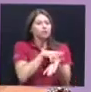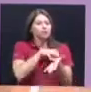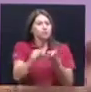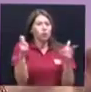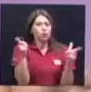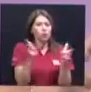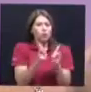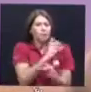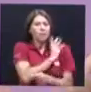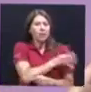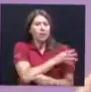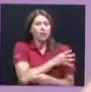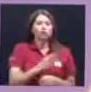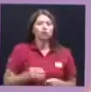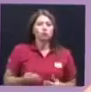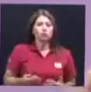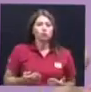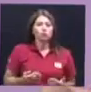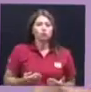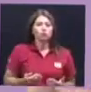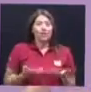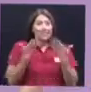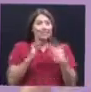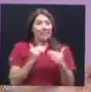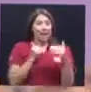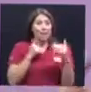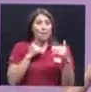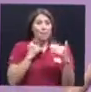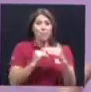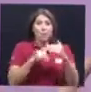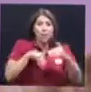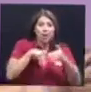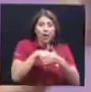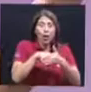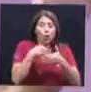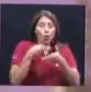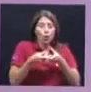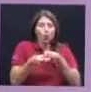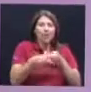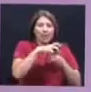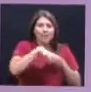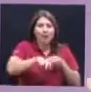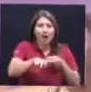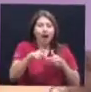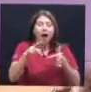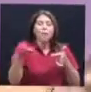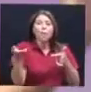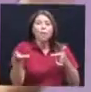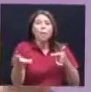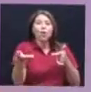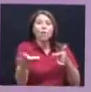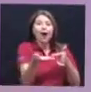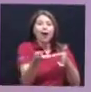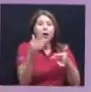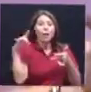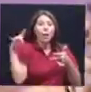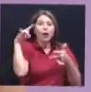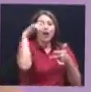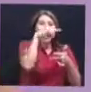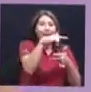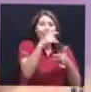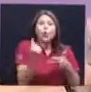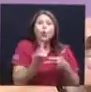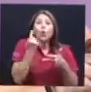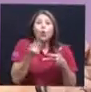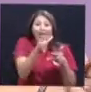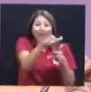palestinos Tiene bloqueo por tierra por mar por aire la única Represa hidroeléctrica que tenía gasa se la